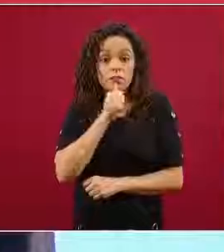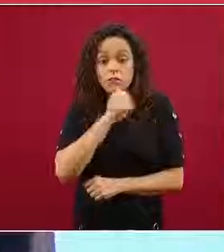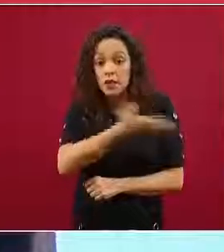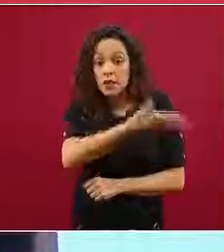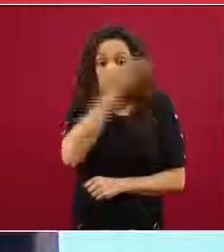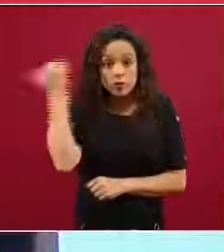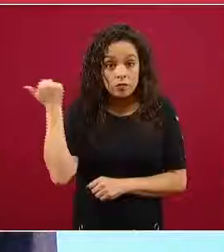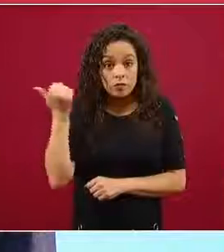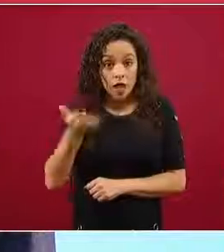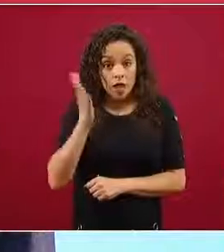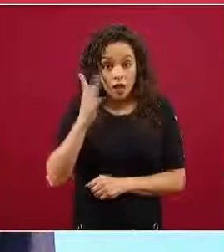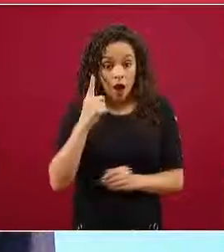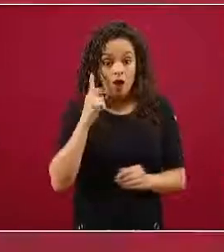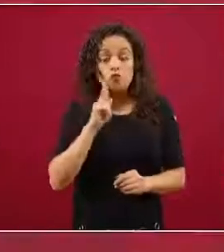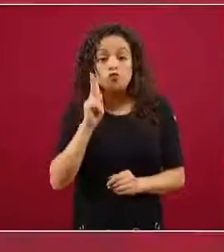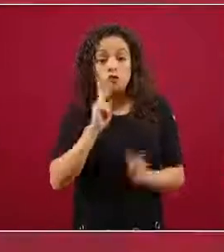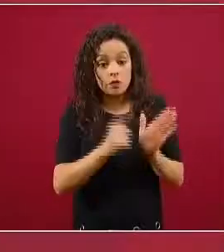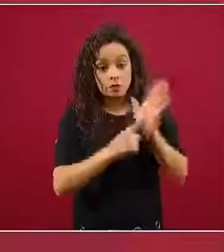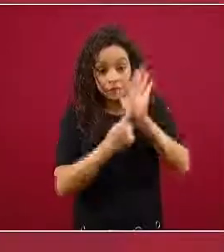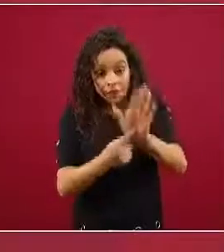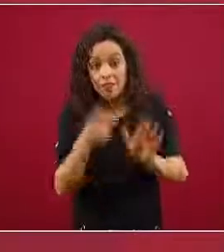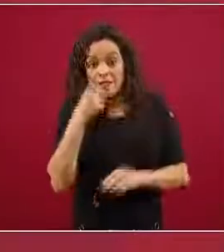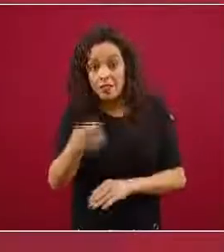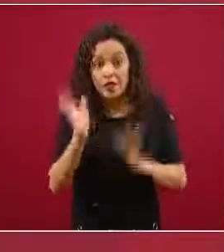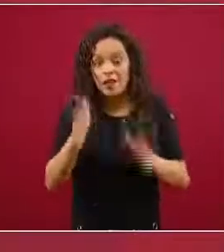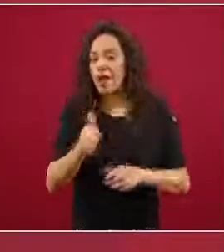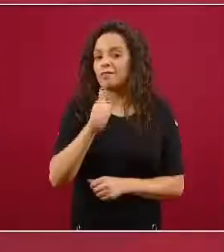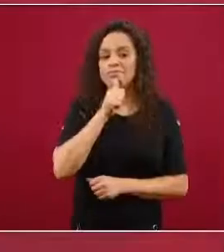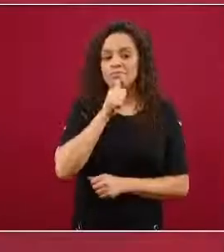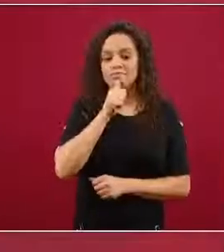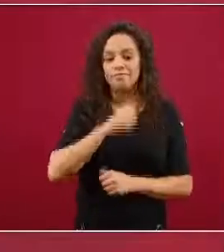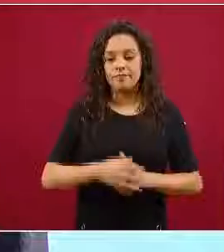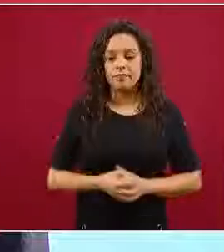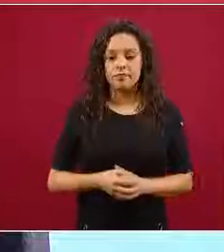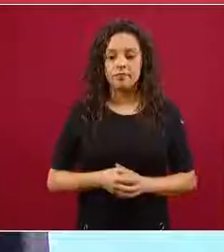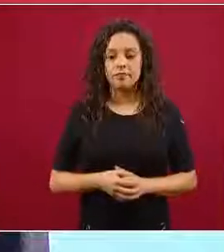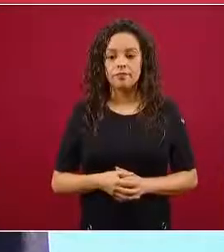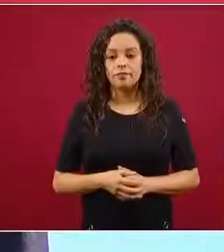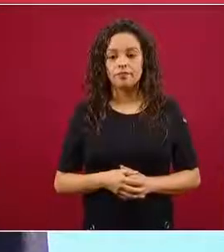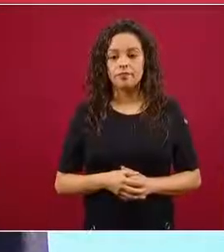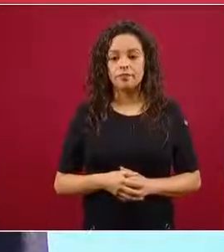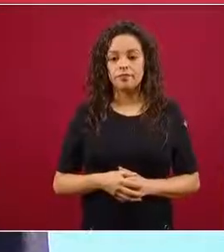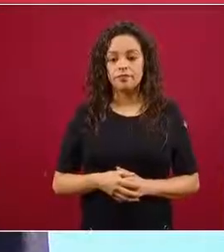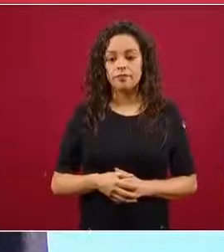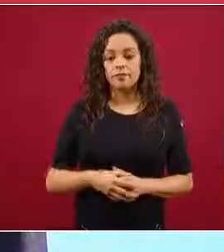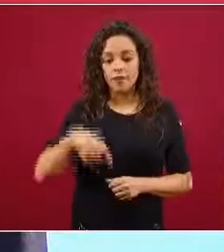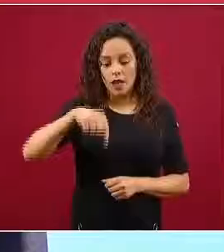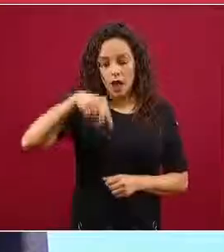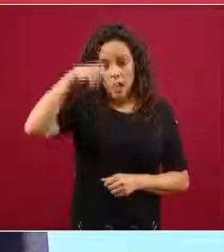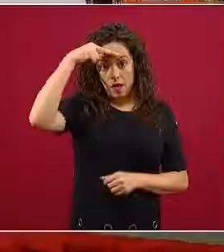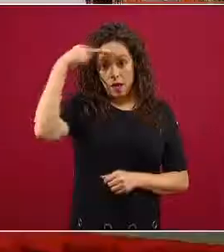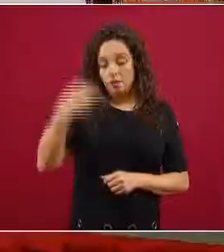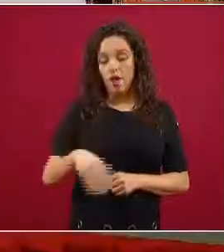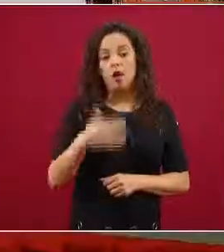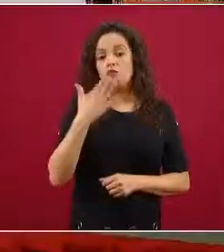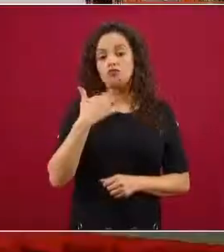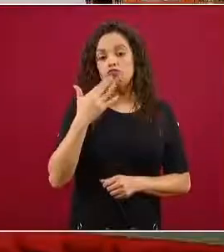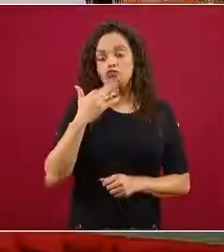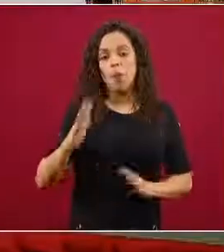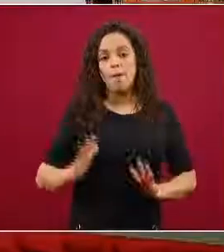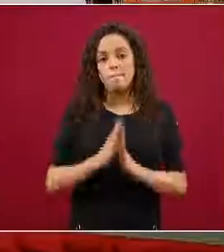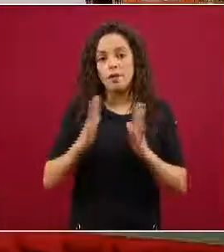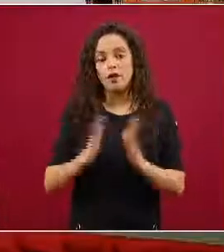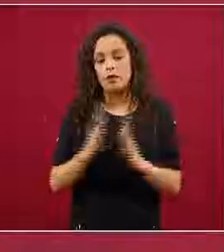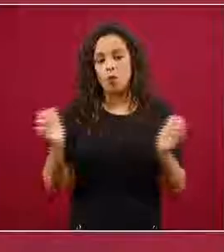no ha sido demostrada en los ensayos clínicos. En México no tenemos una participación en los ensayos clínicos de las